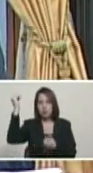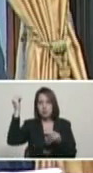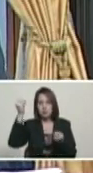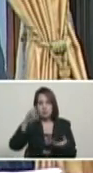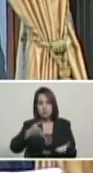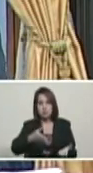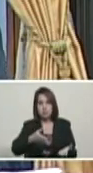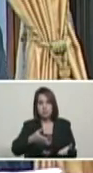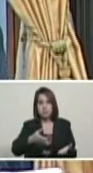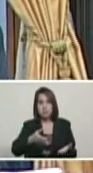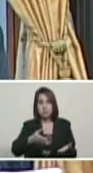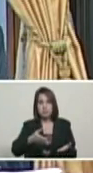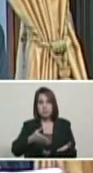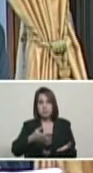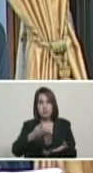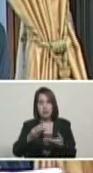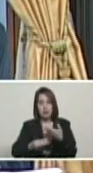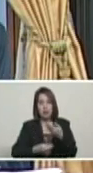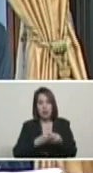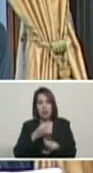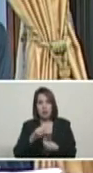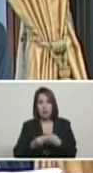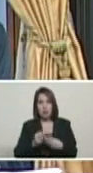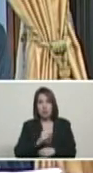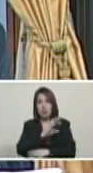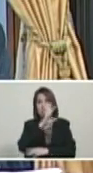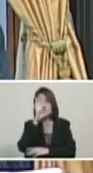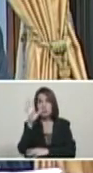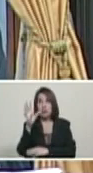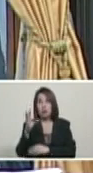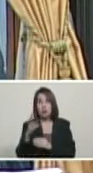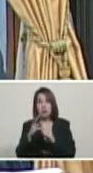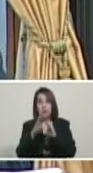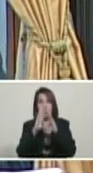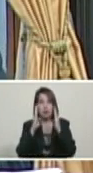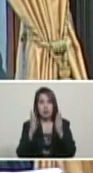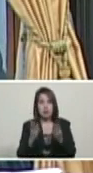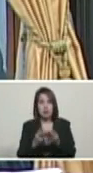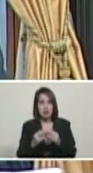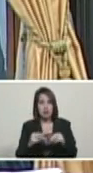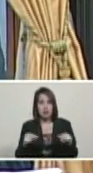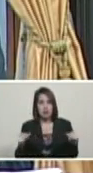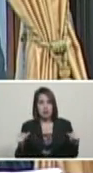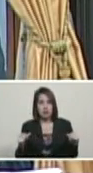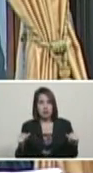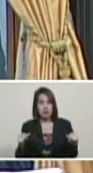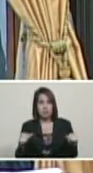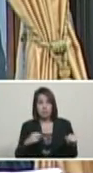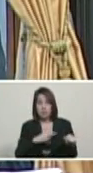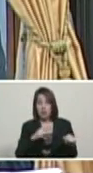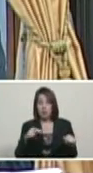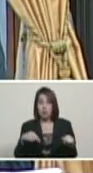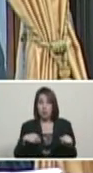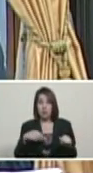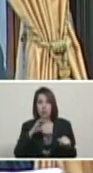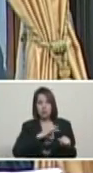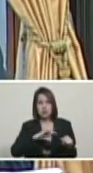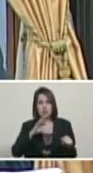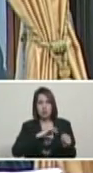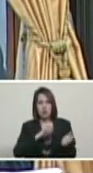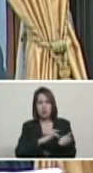creador del cielo y de la tierra. y de nuestro Señor Jesucristo, que nos